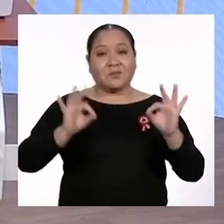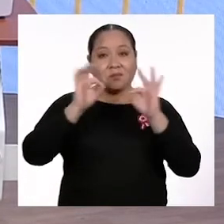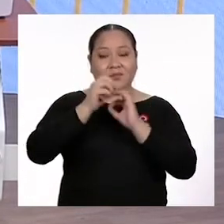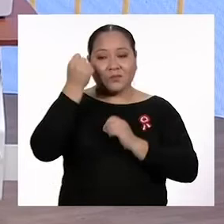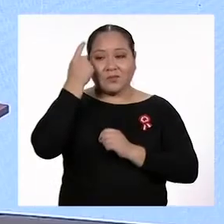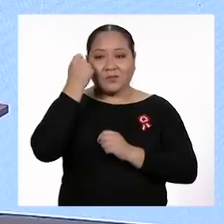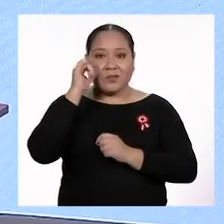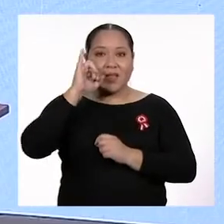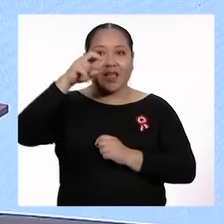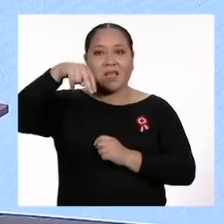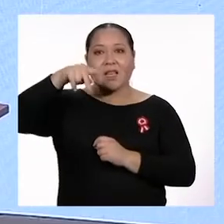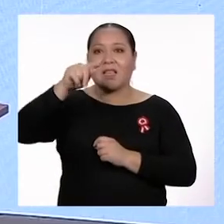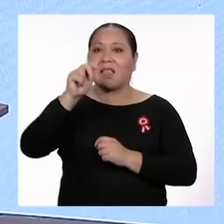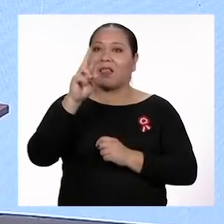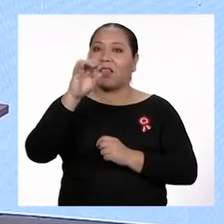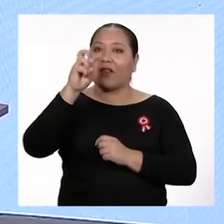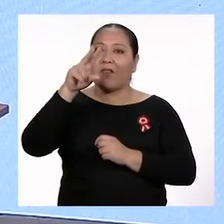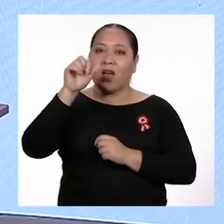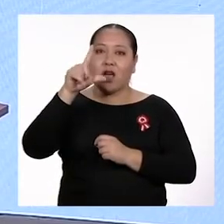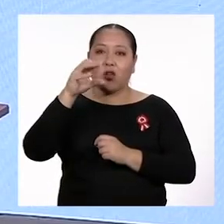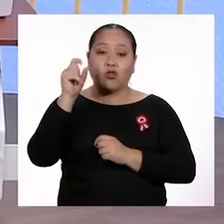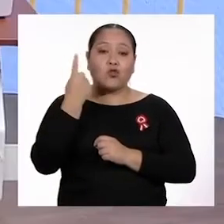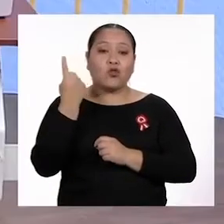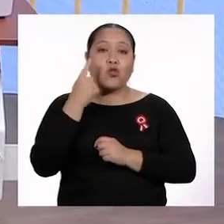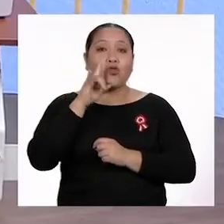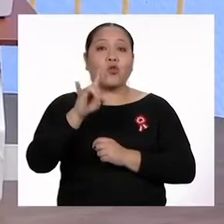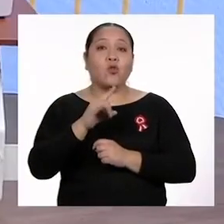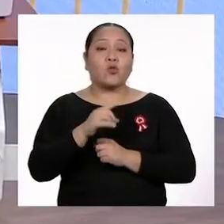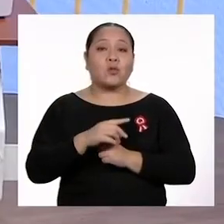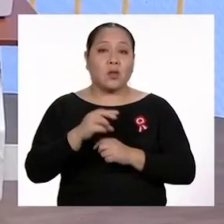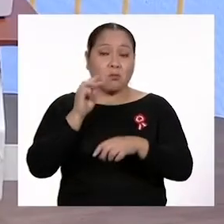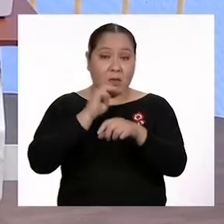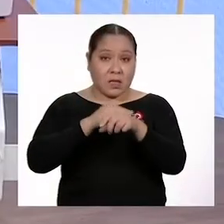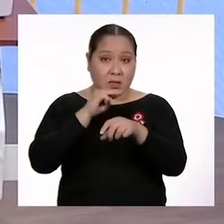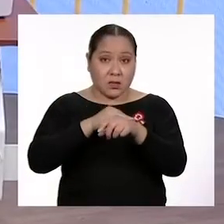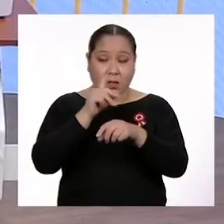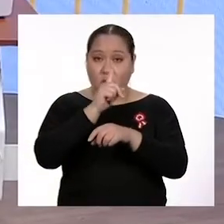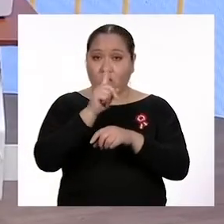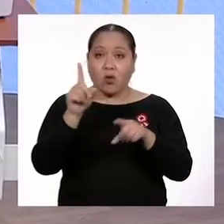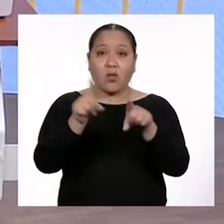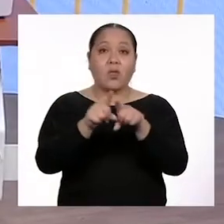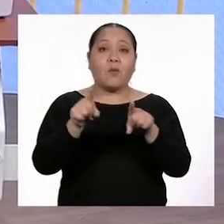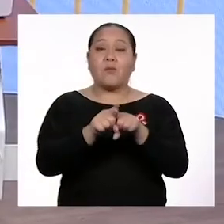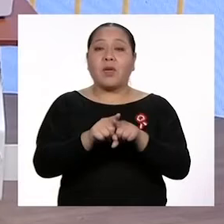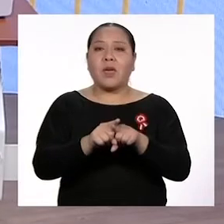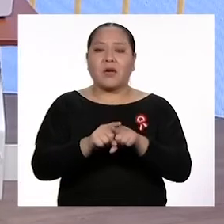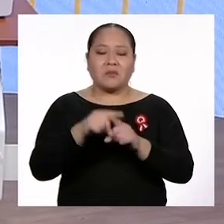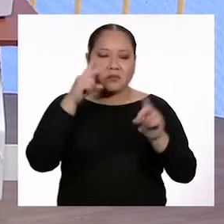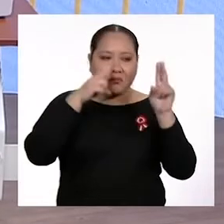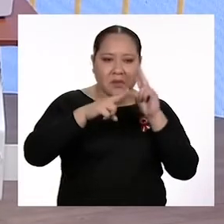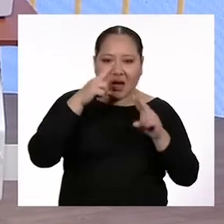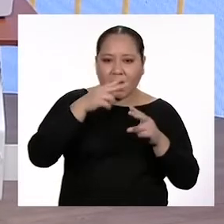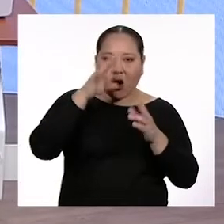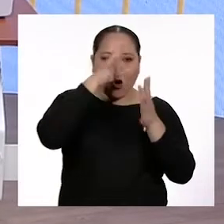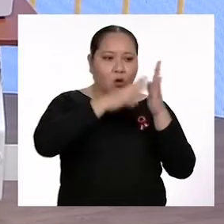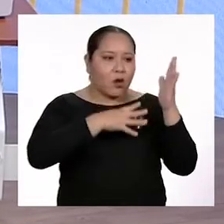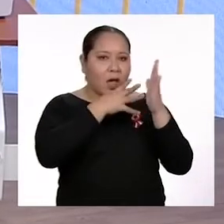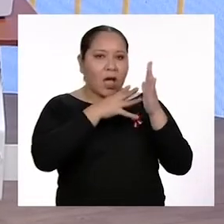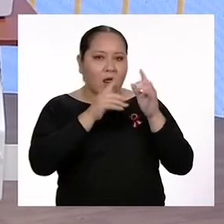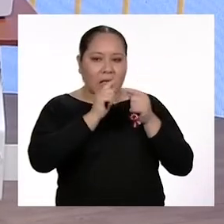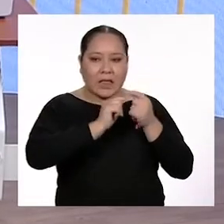los intervalos no solo sirven en temas médicos, sino que nos pueden ayudar a interpretar horarios, distancias,